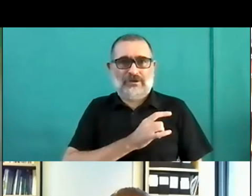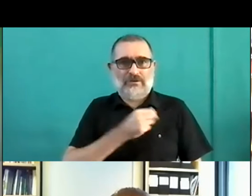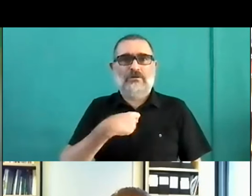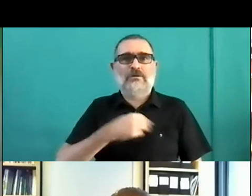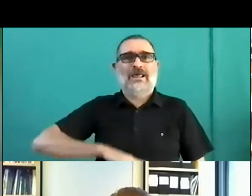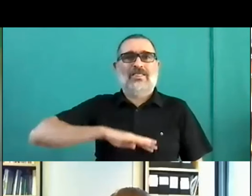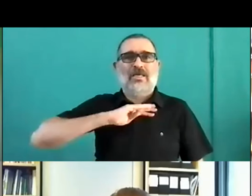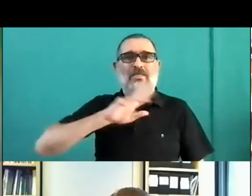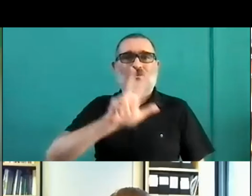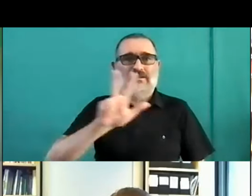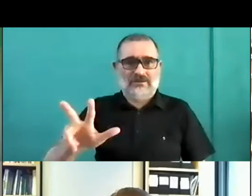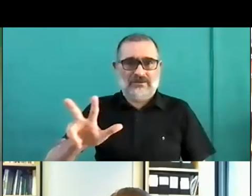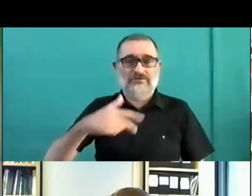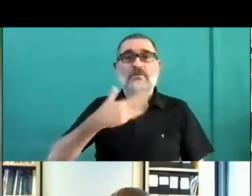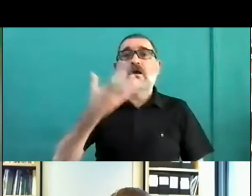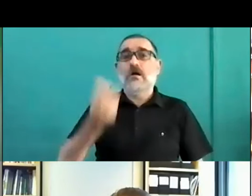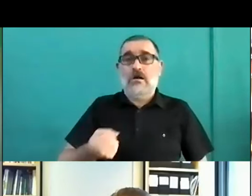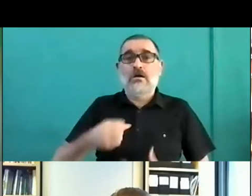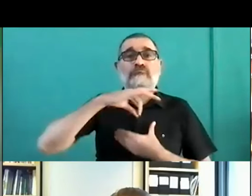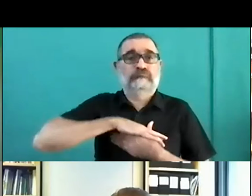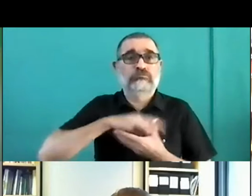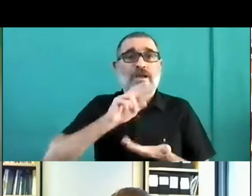de noche, despierta, durmiendo.